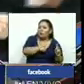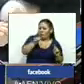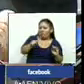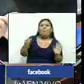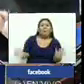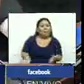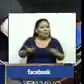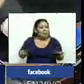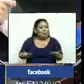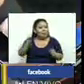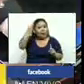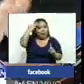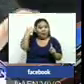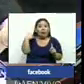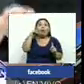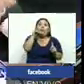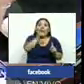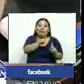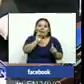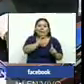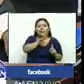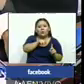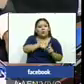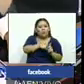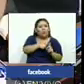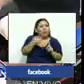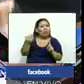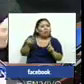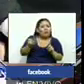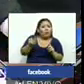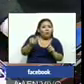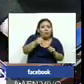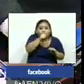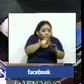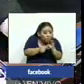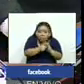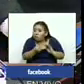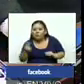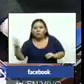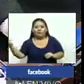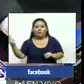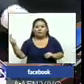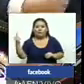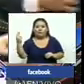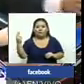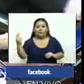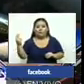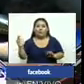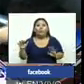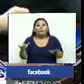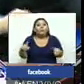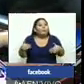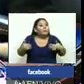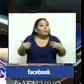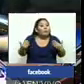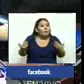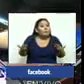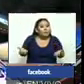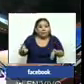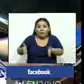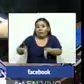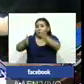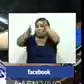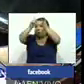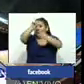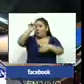La niña a la que se hace referencia tuvo que salir huyendo de este país porque la entidad